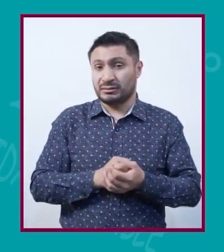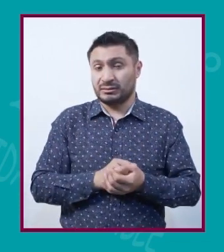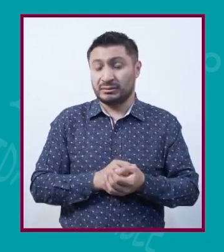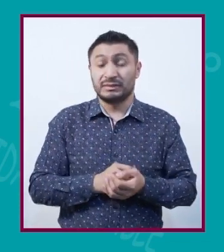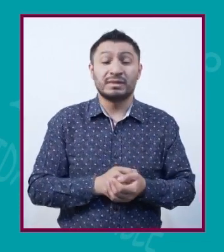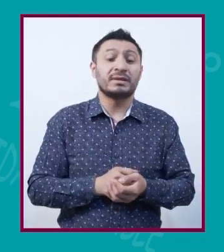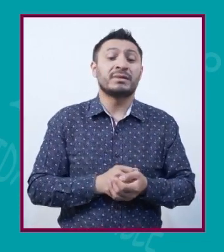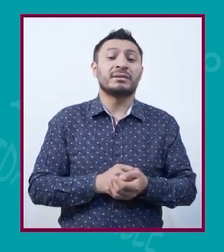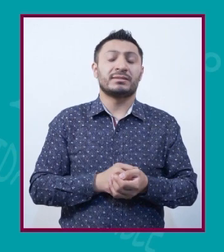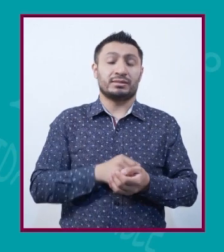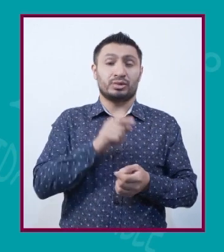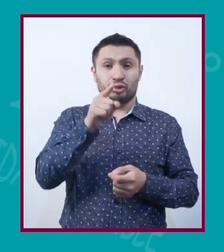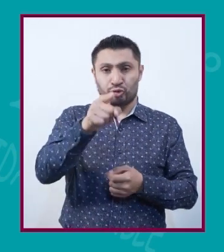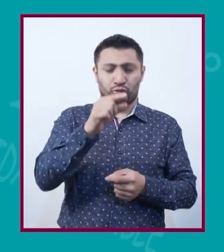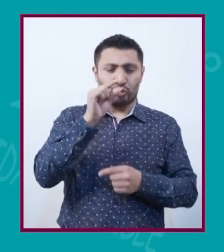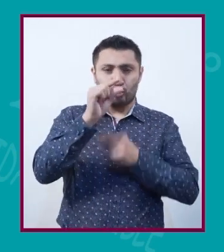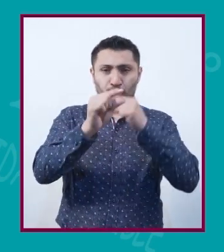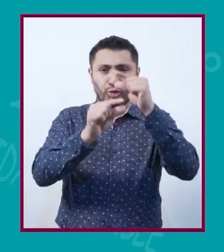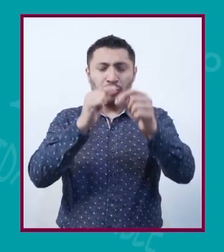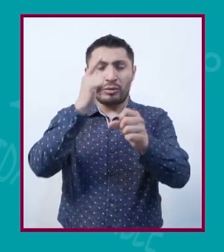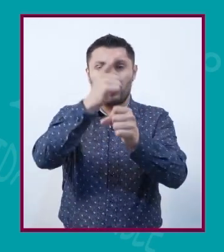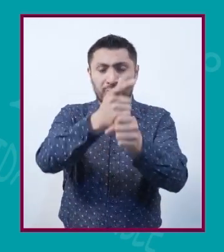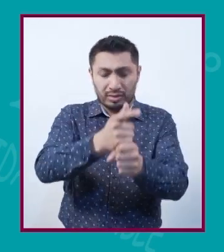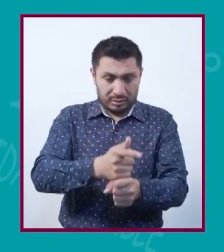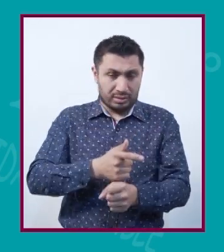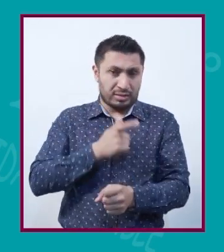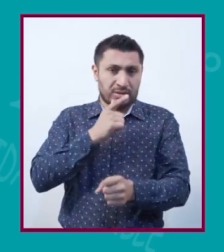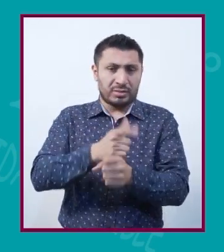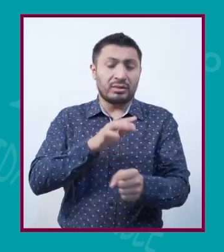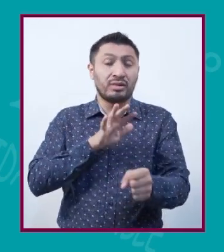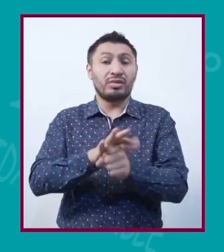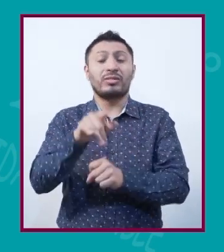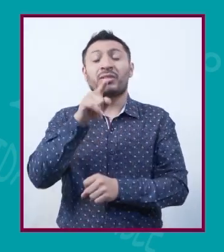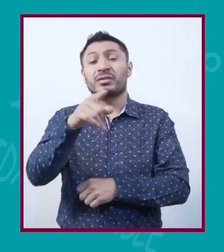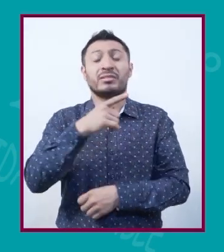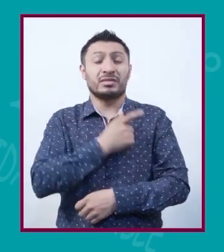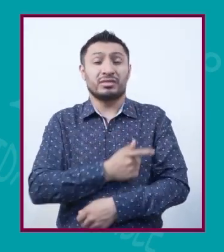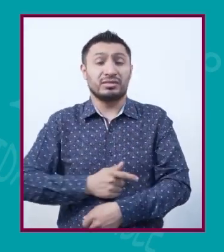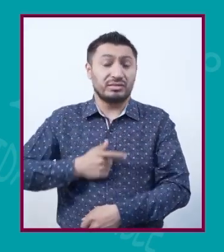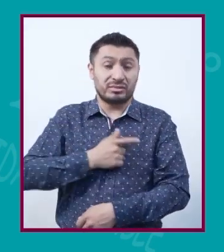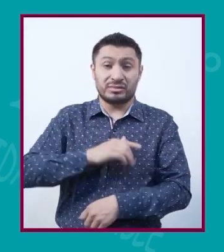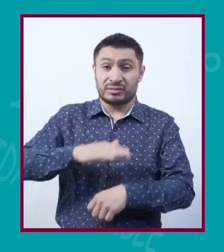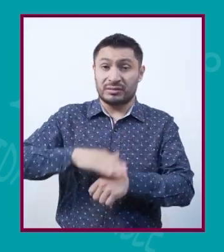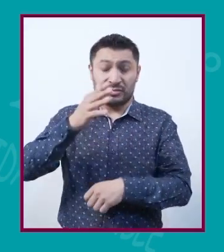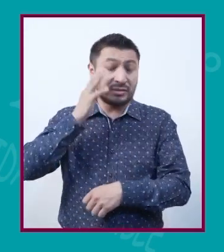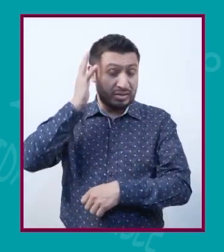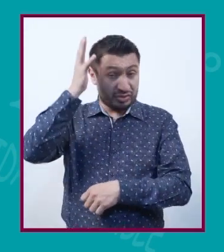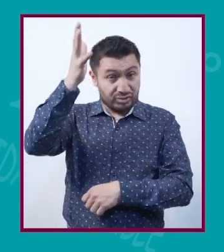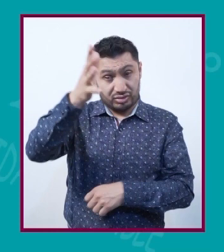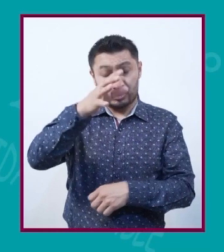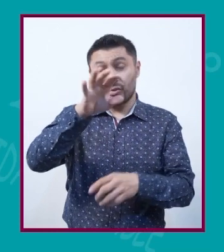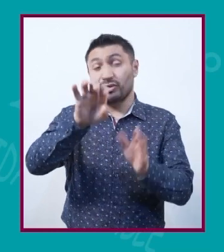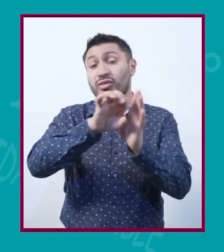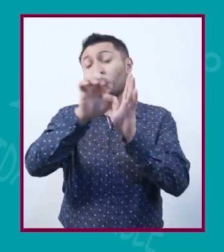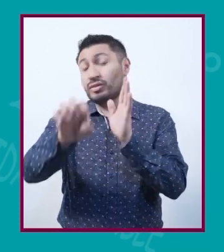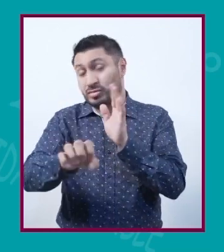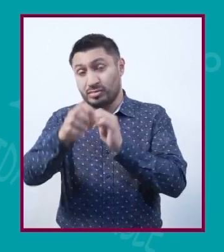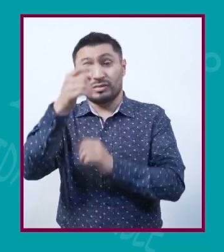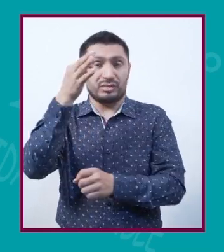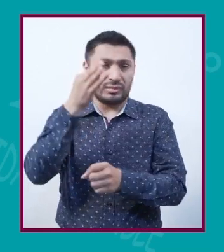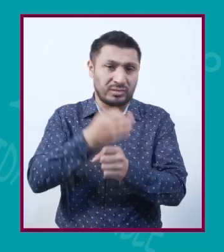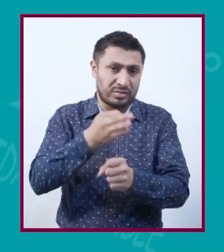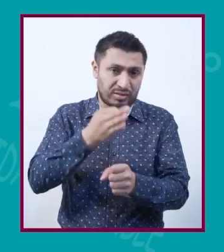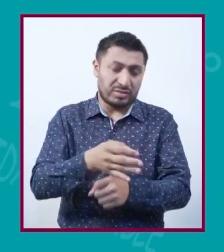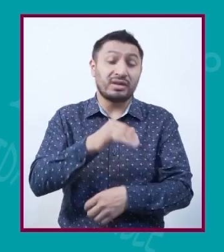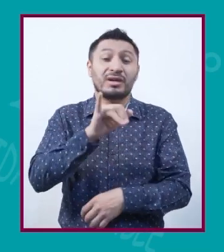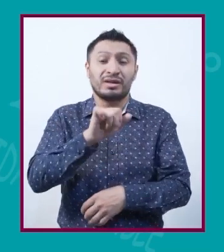ese proceso, pues tú te vas dando cuenta qué es lo que más te va a gustar en un futuro. Y pues en este caso, pues sí, no fue